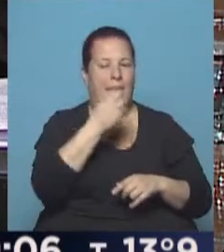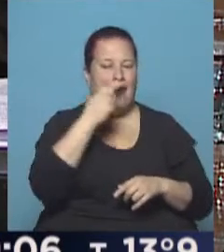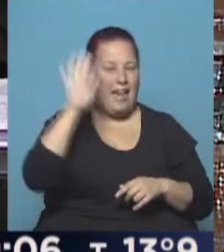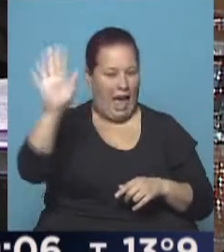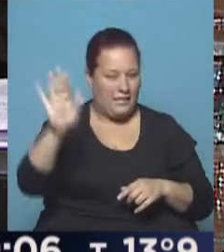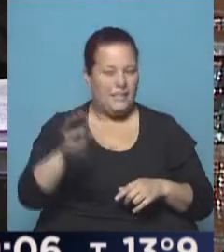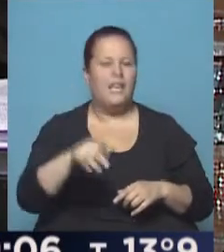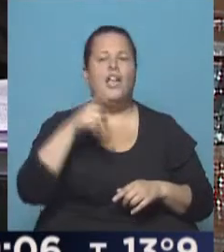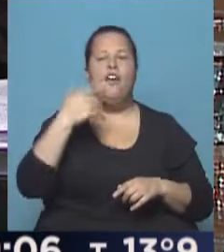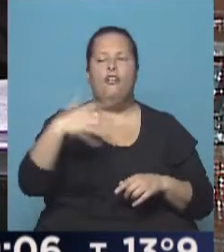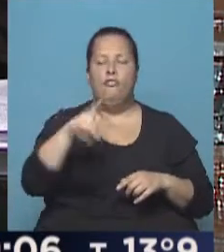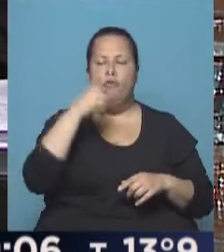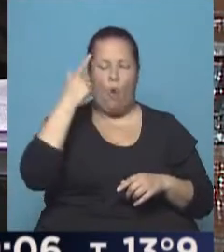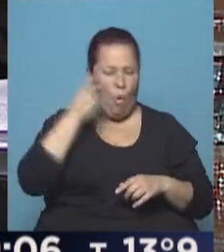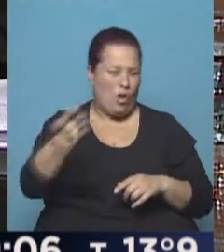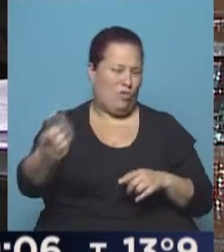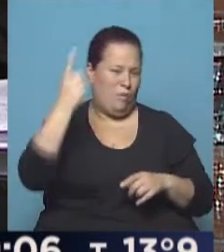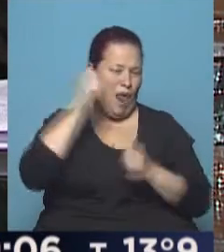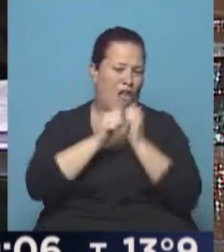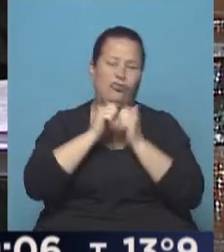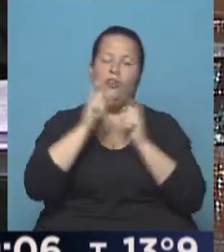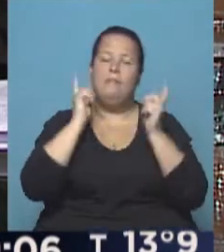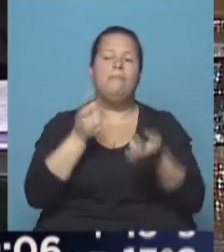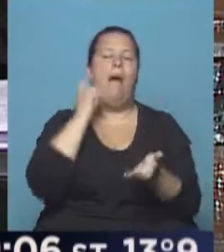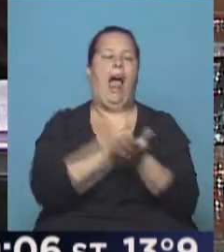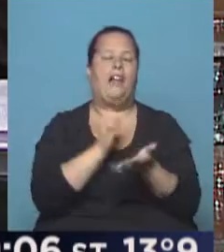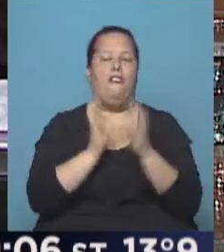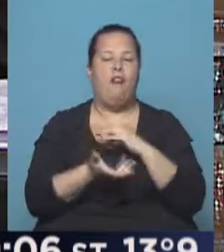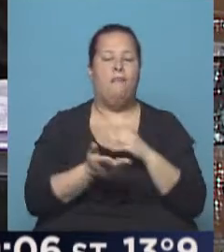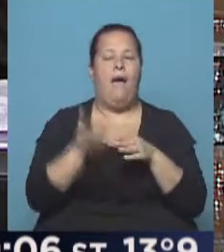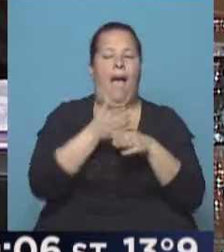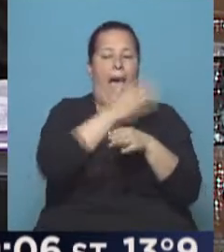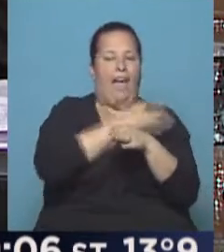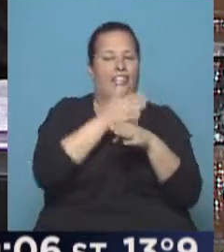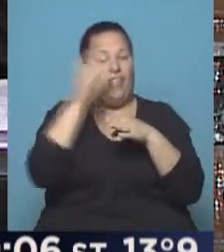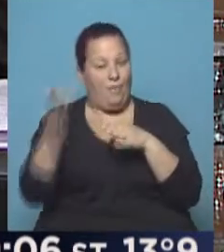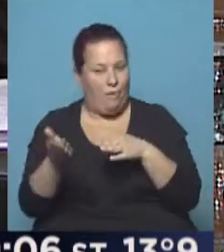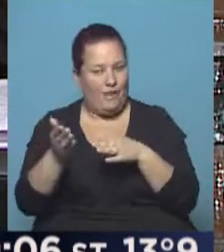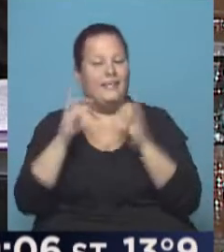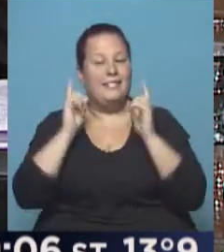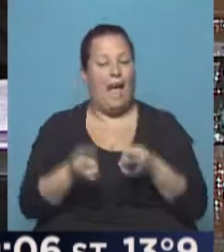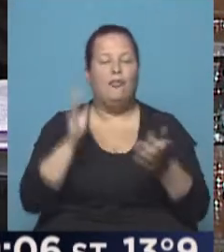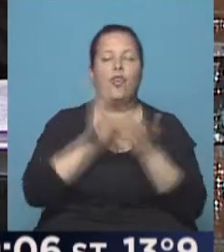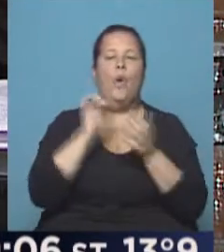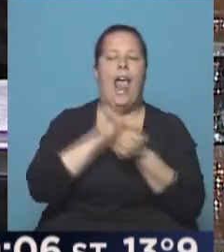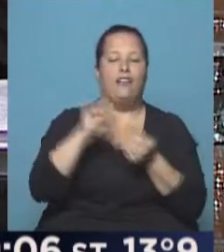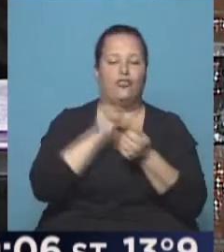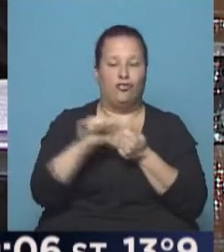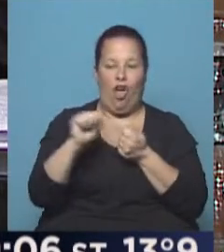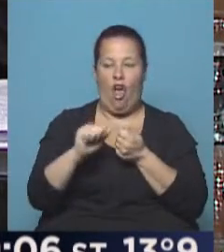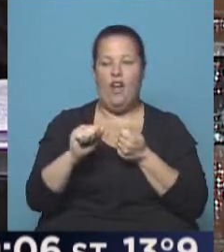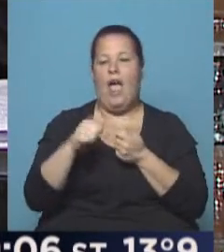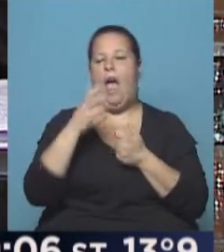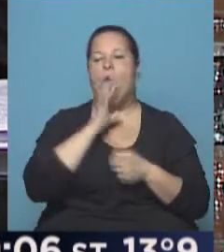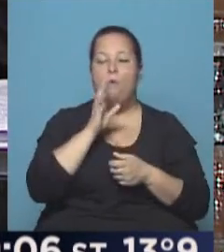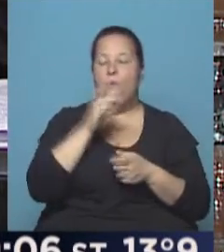nazis, que fue un juicio histórico y que marcó un antes y un después, ¿no? También en la historia